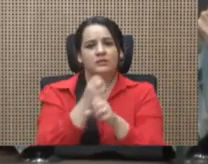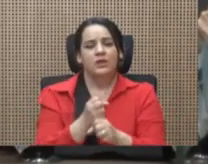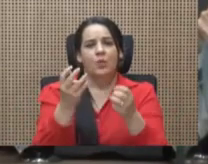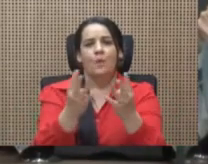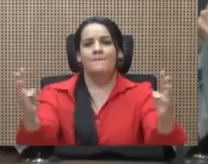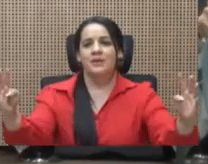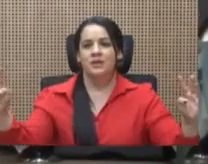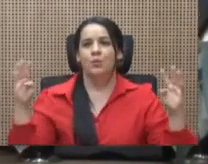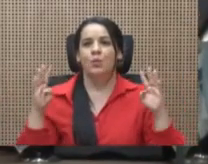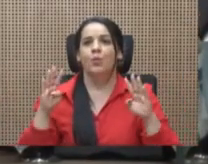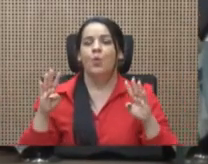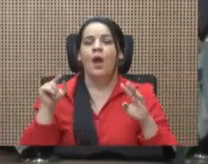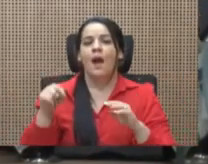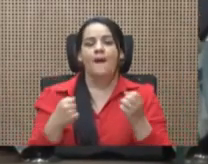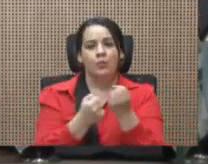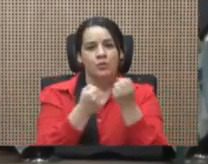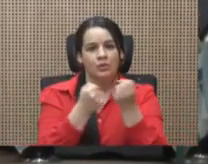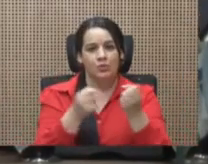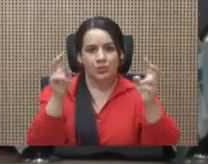y apoyándonos en esa materia.